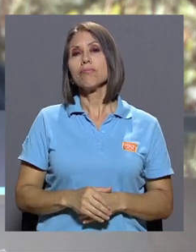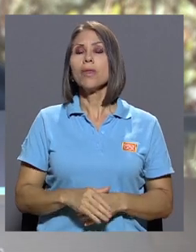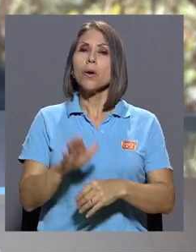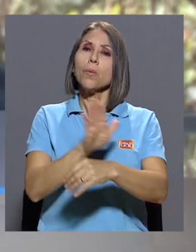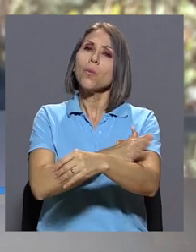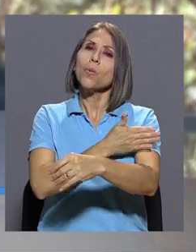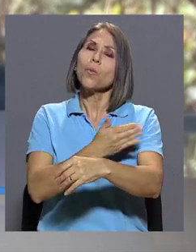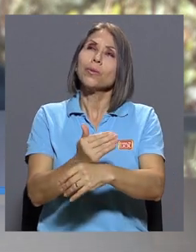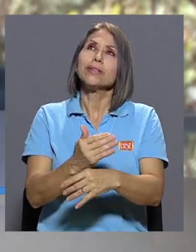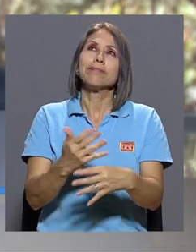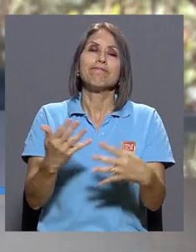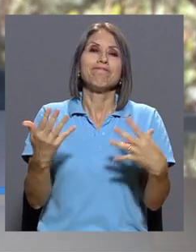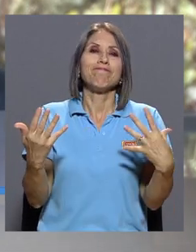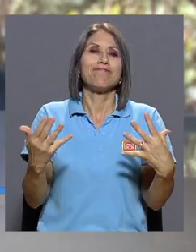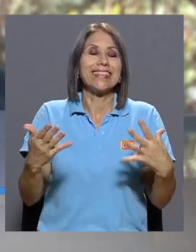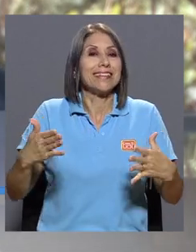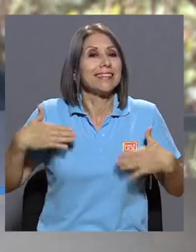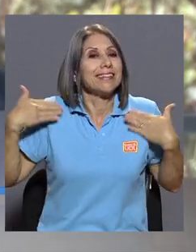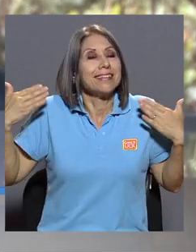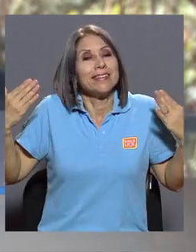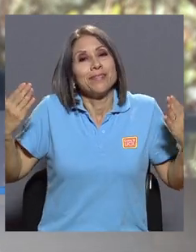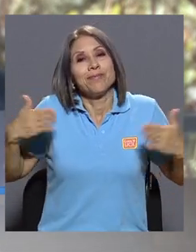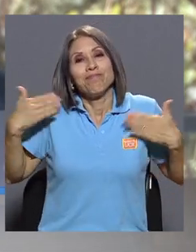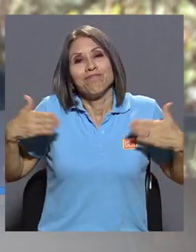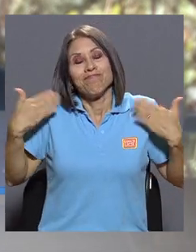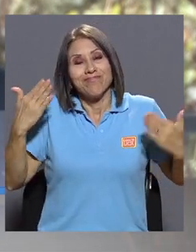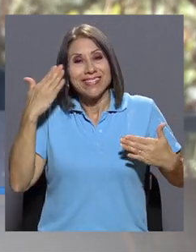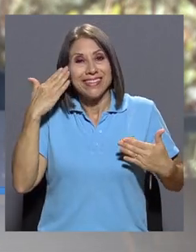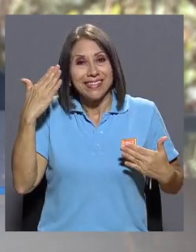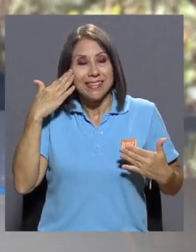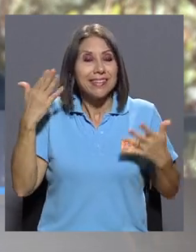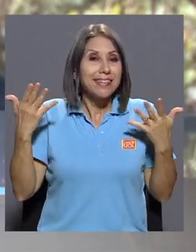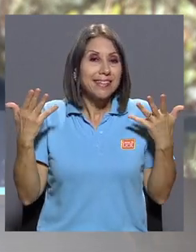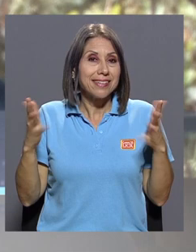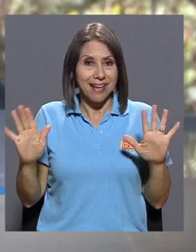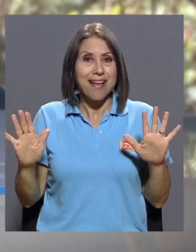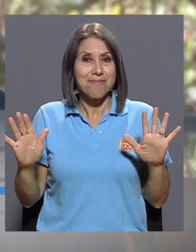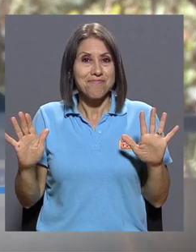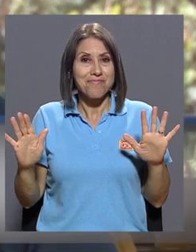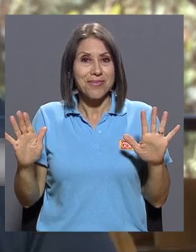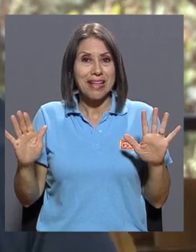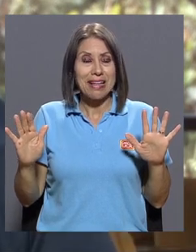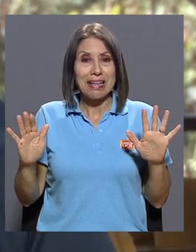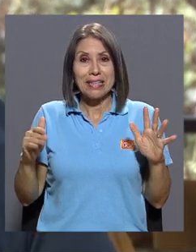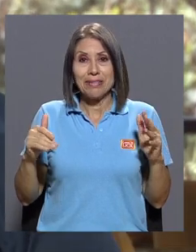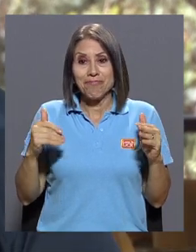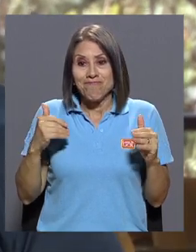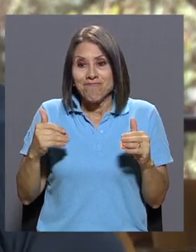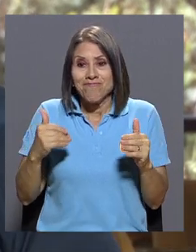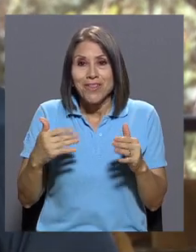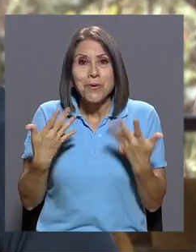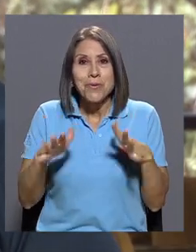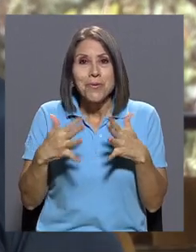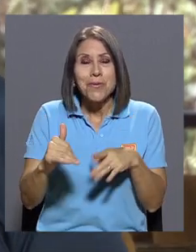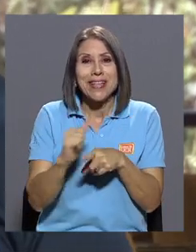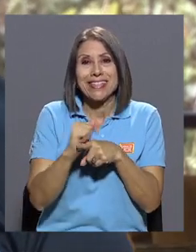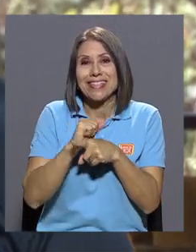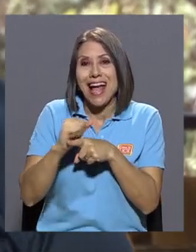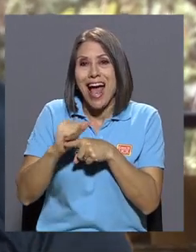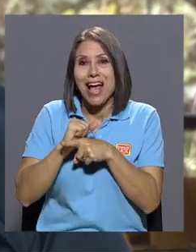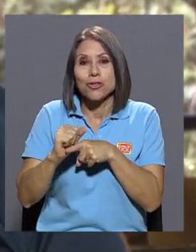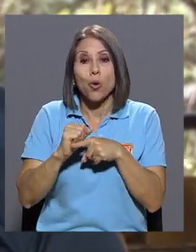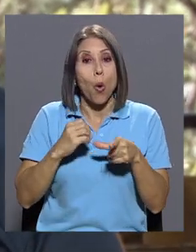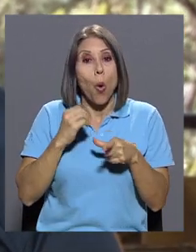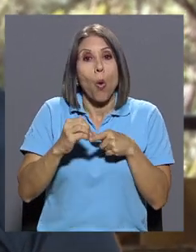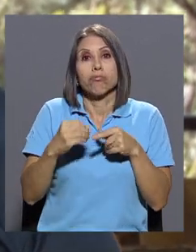Es una alegría tan inmensa de saber que ya viene el día del ensayo, que ya